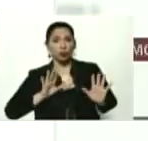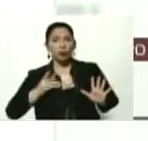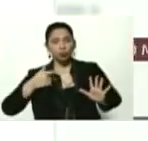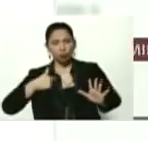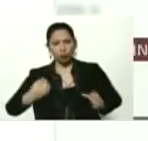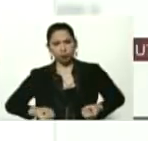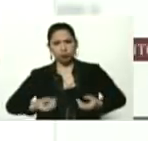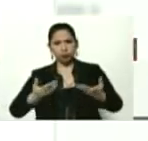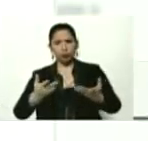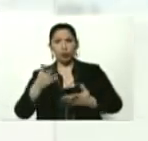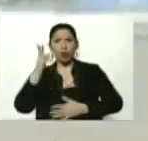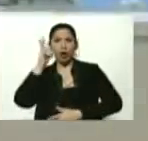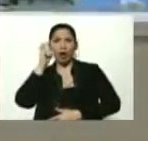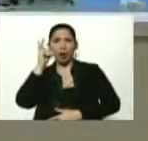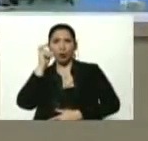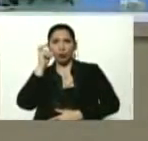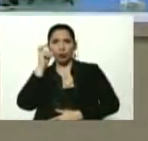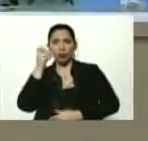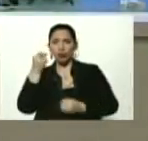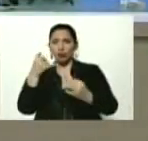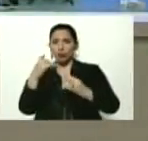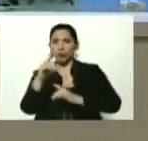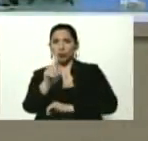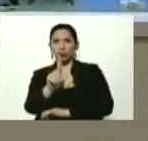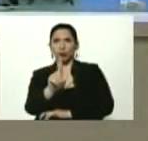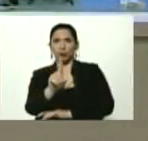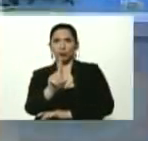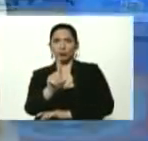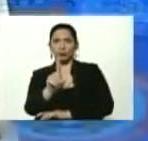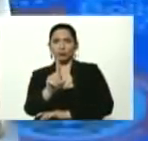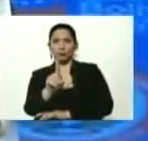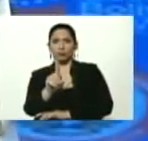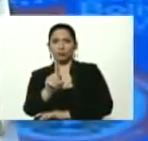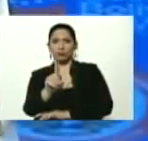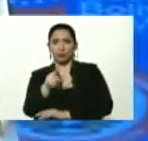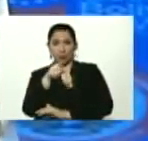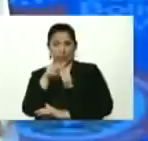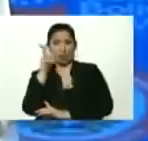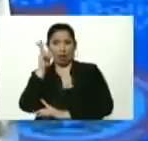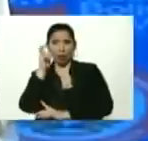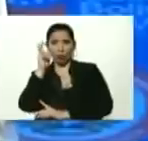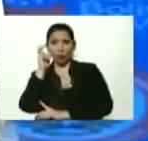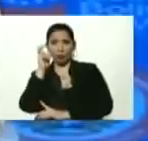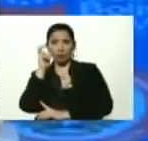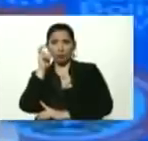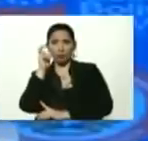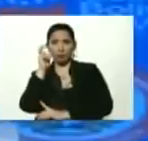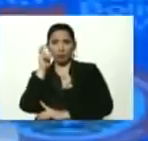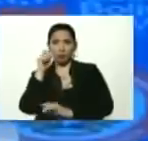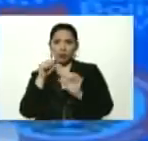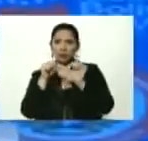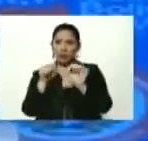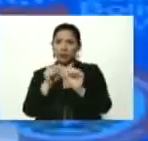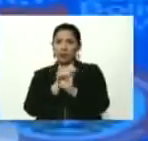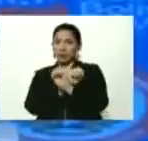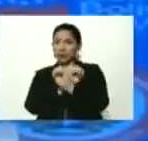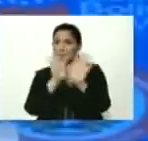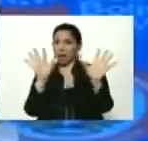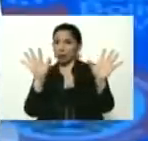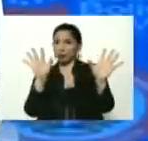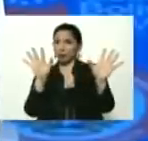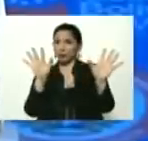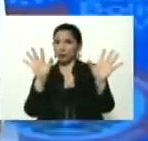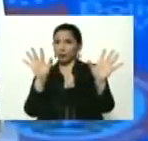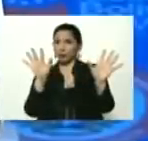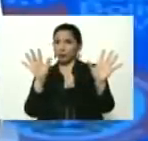traer un audio, es el audio número uno. En ese audio queda muy clara